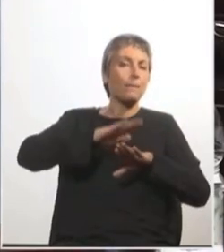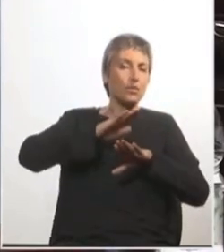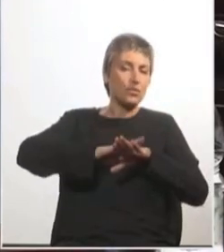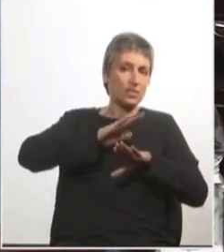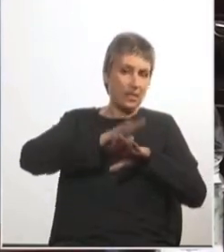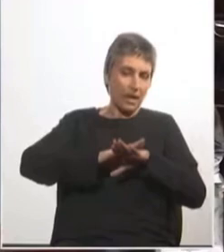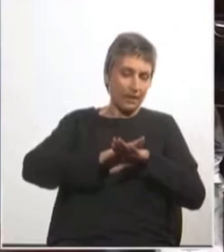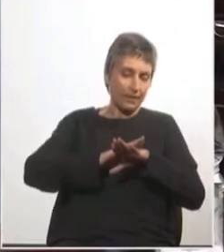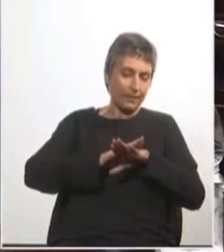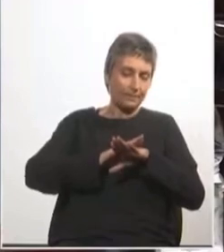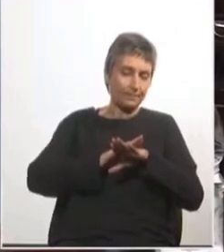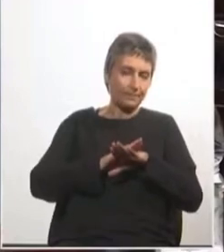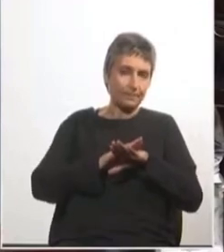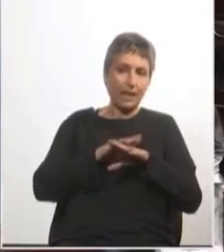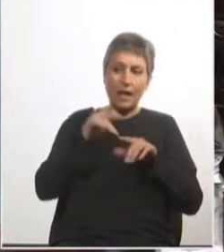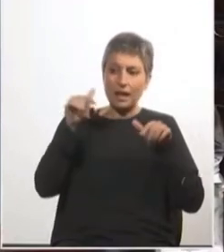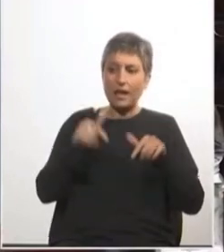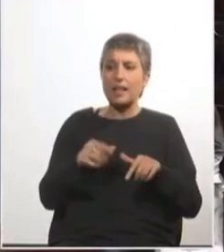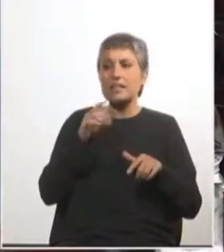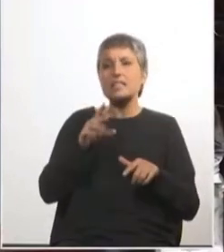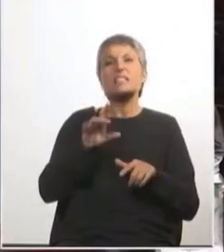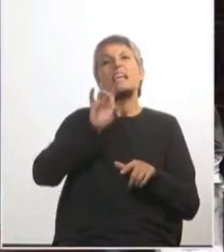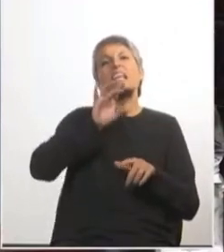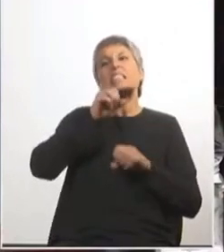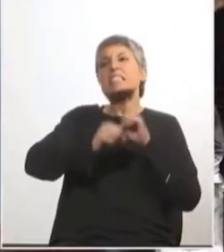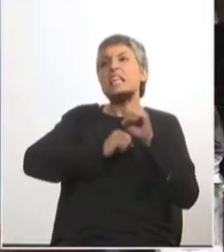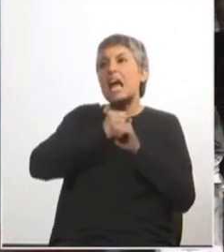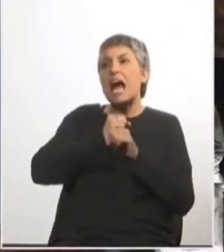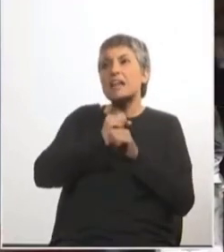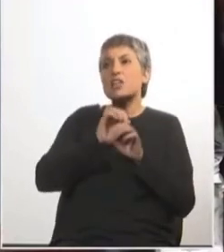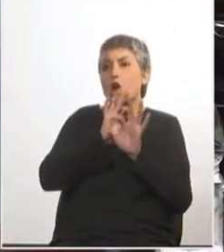Acá se acaba de decir que en 15 años nadie hizo nada.